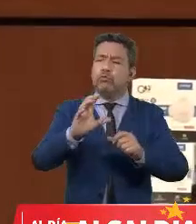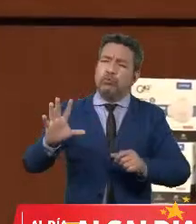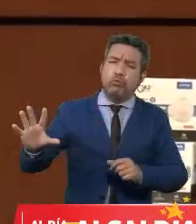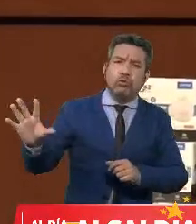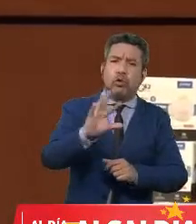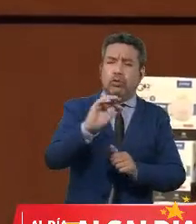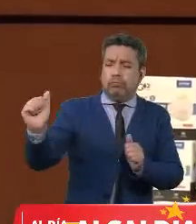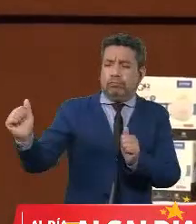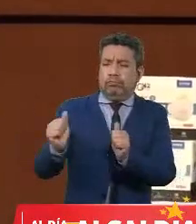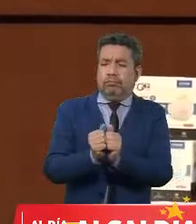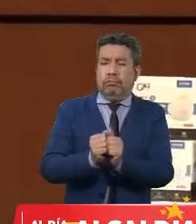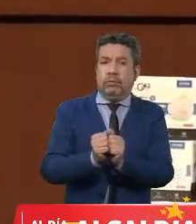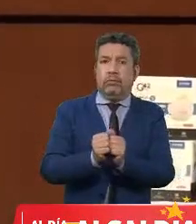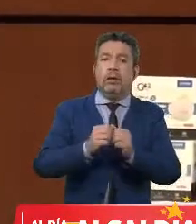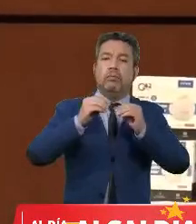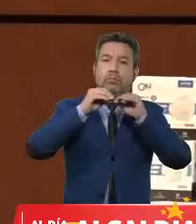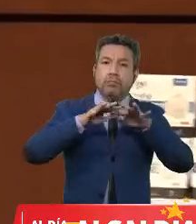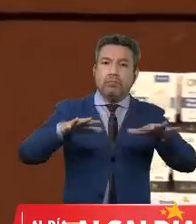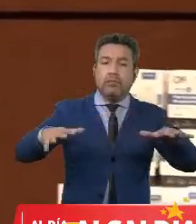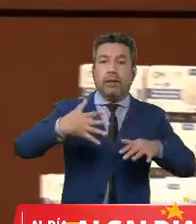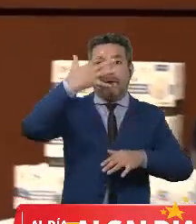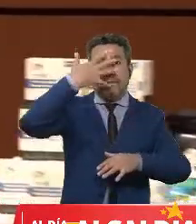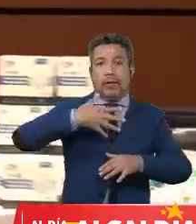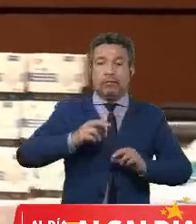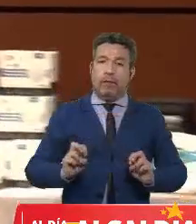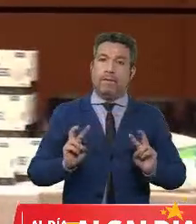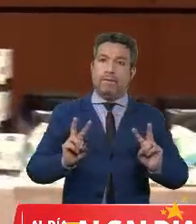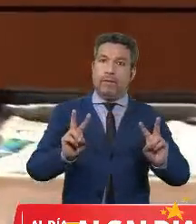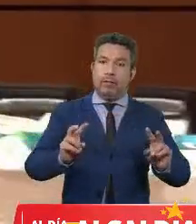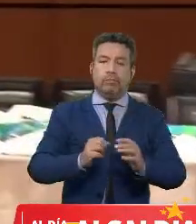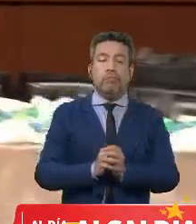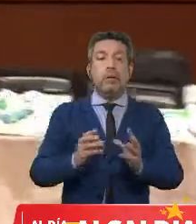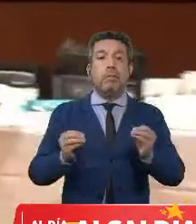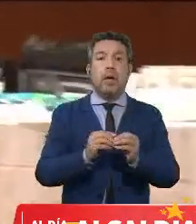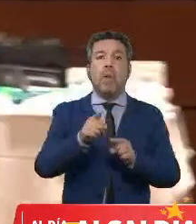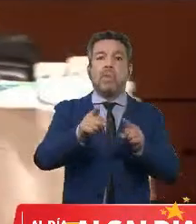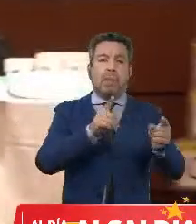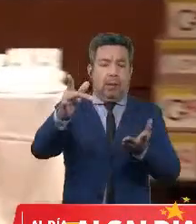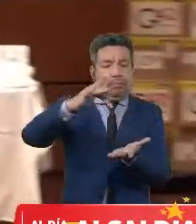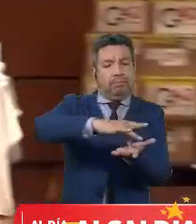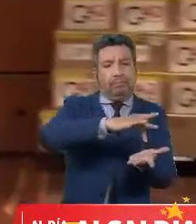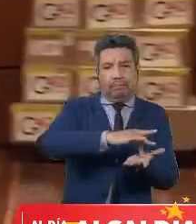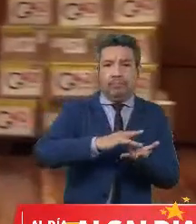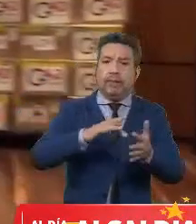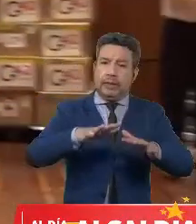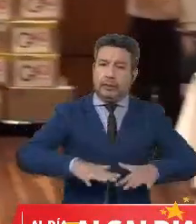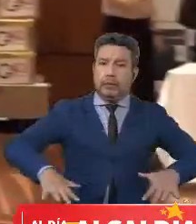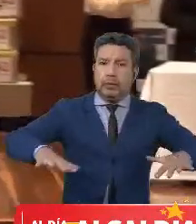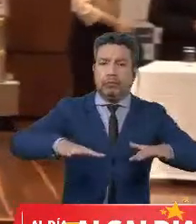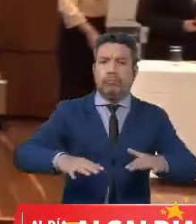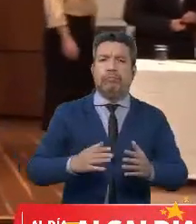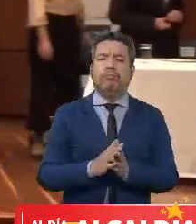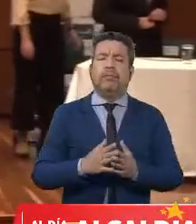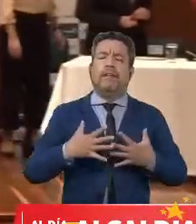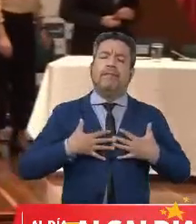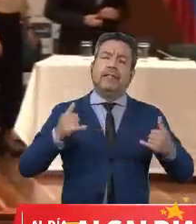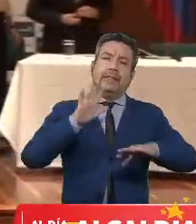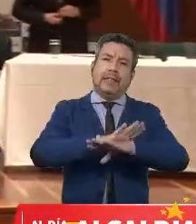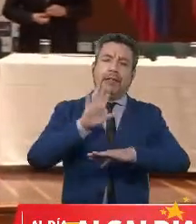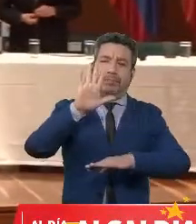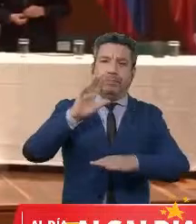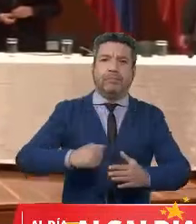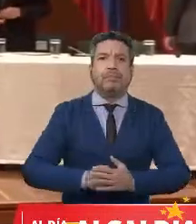que nos acompañaron a través de la transmisión de Facebook Live y a quienes, por supuesto, asistieron a este auditorio. Les deseo una feliz